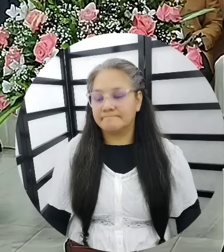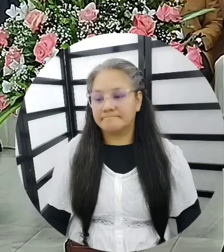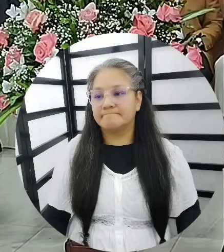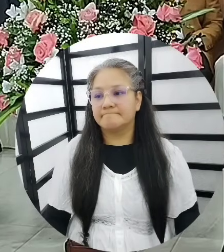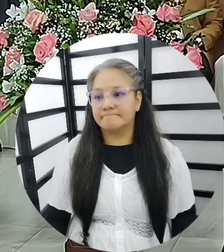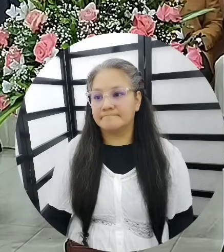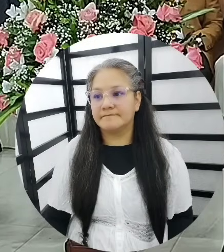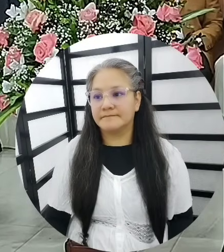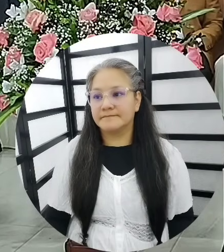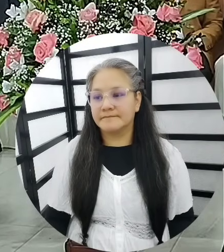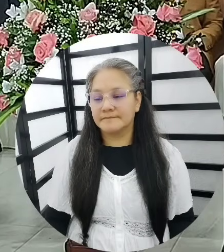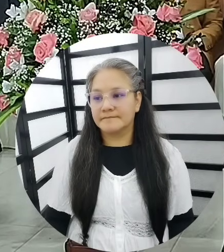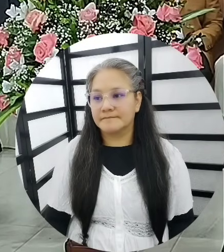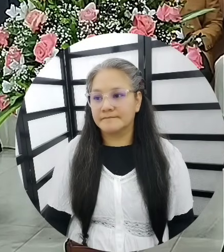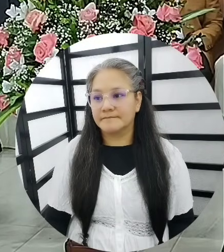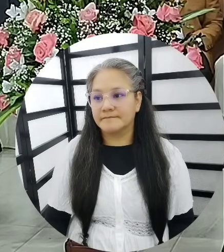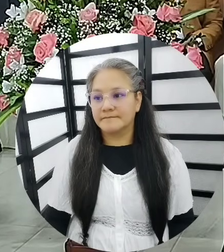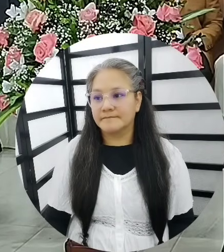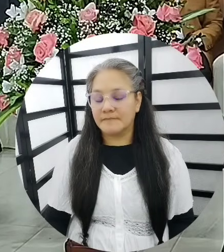hasta llegar al altar.